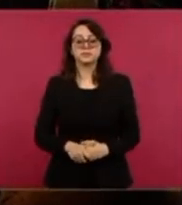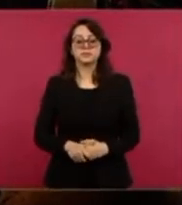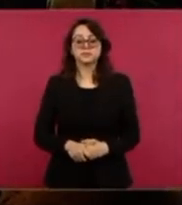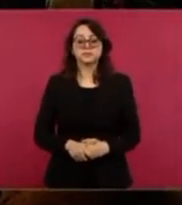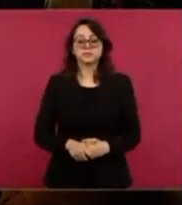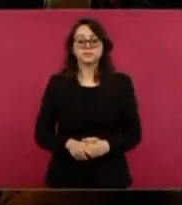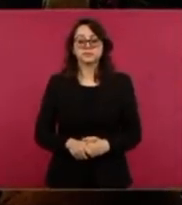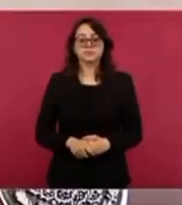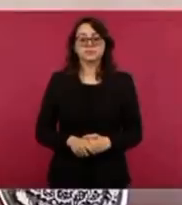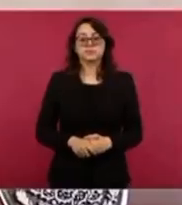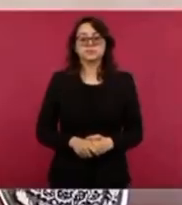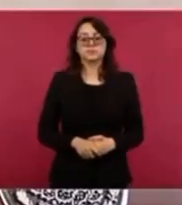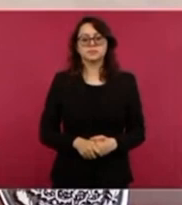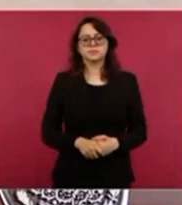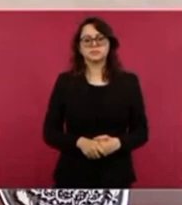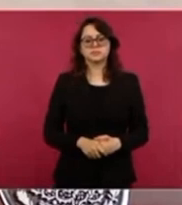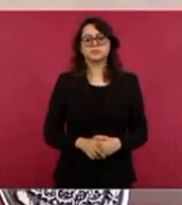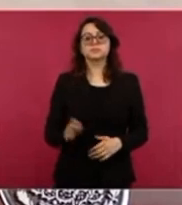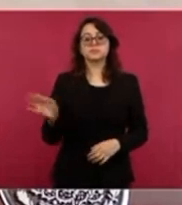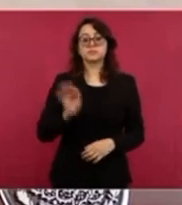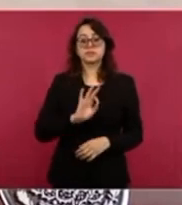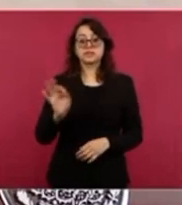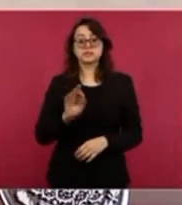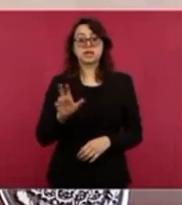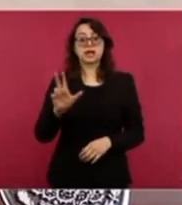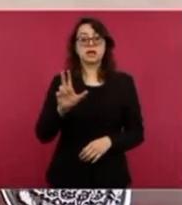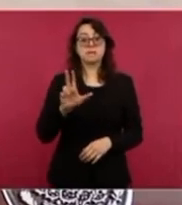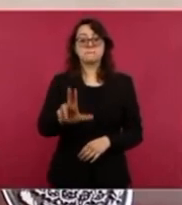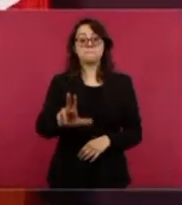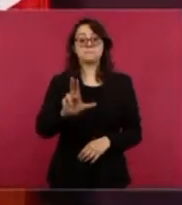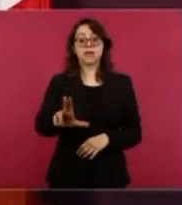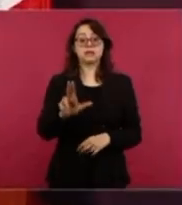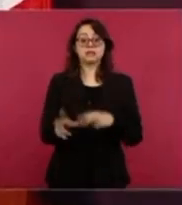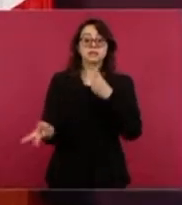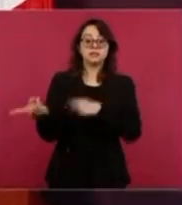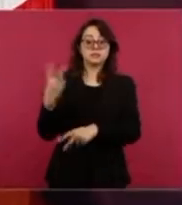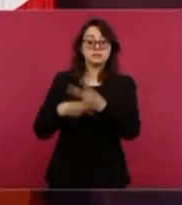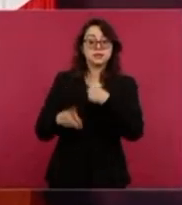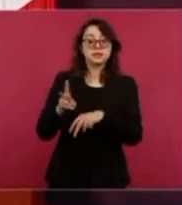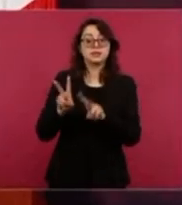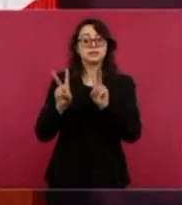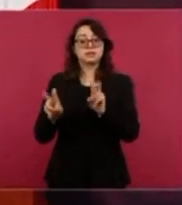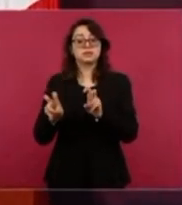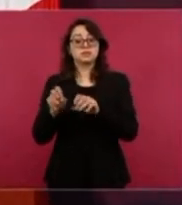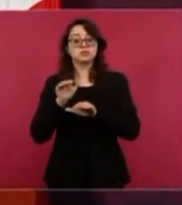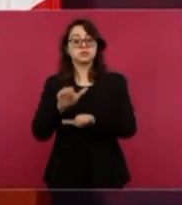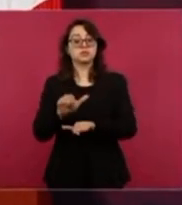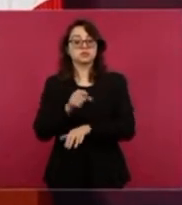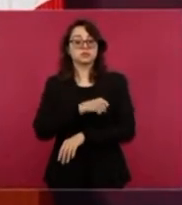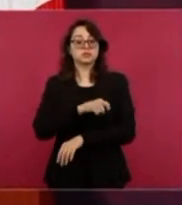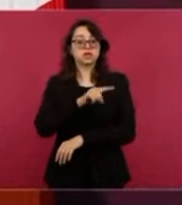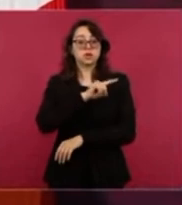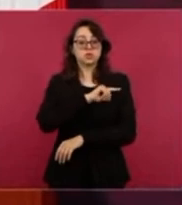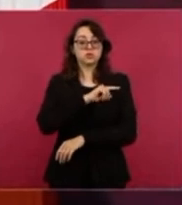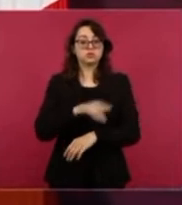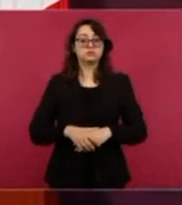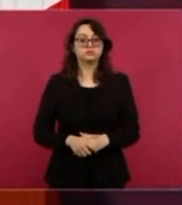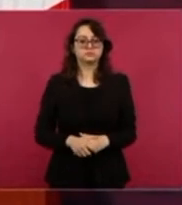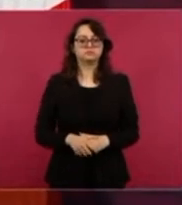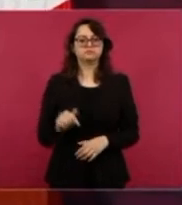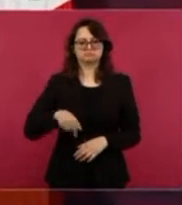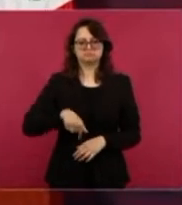viene, a lo mejor el martes que vienen los de salud, ¿sí?